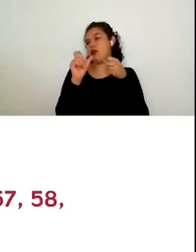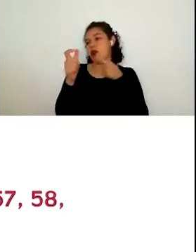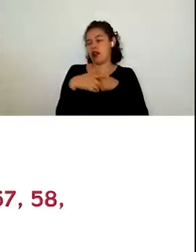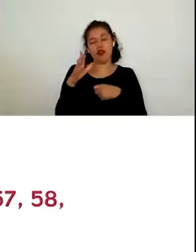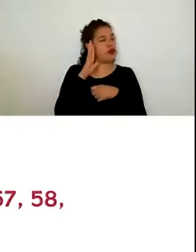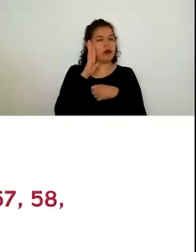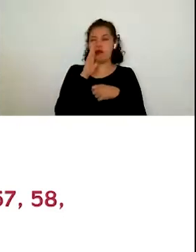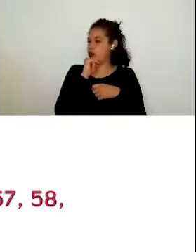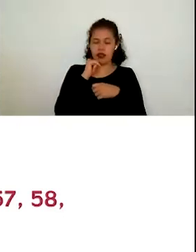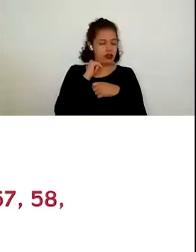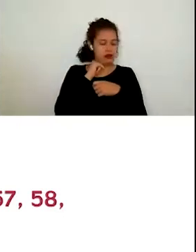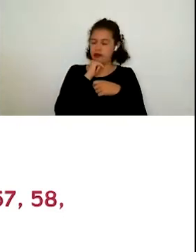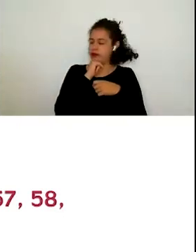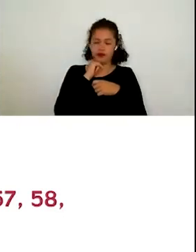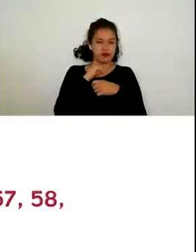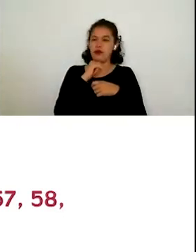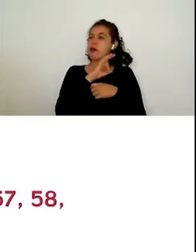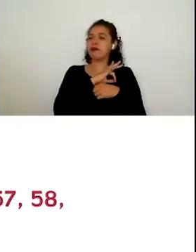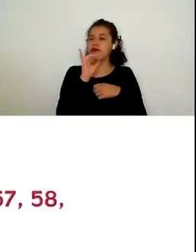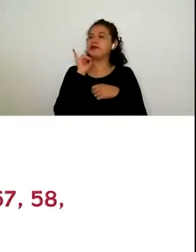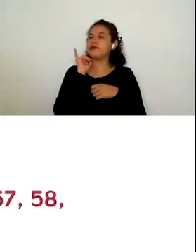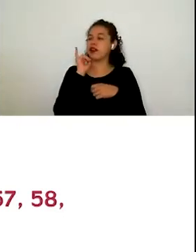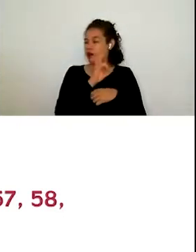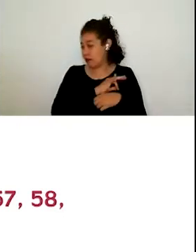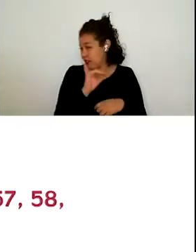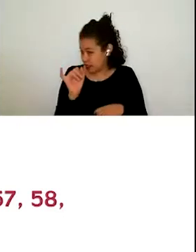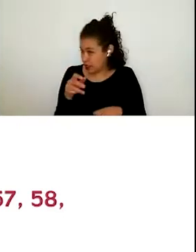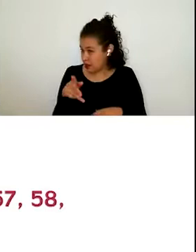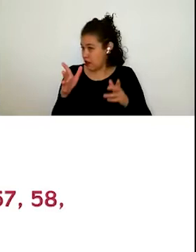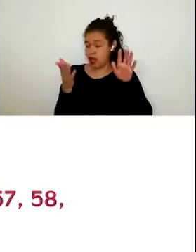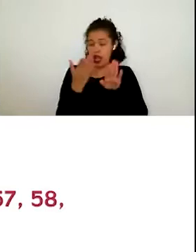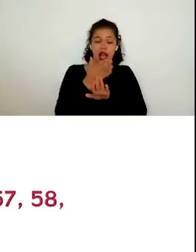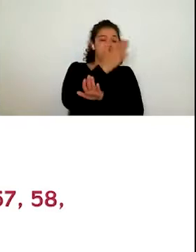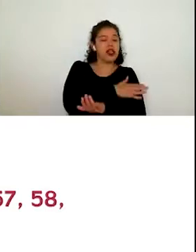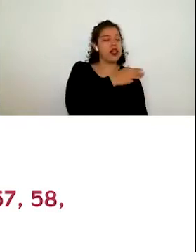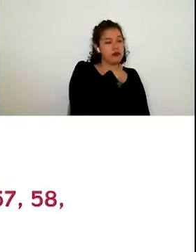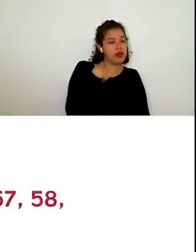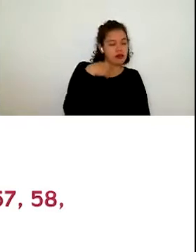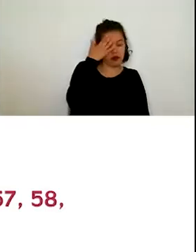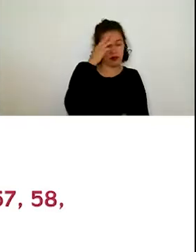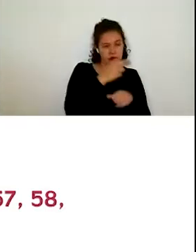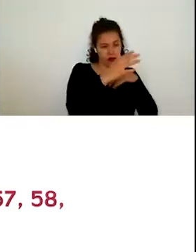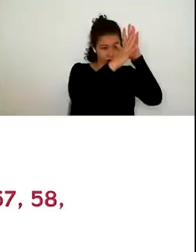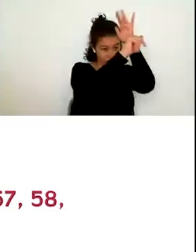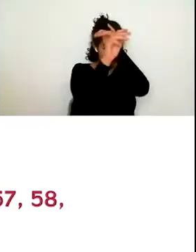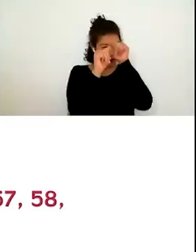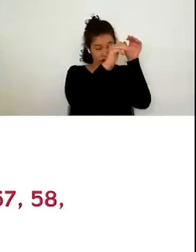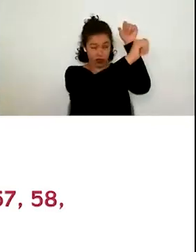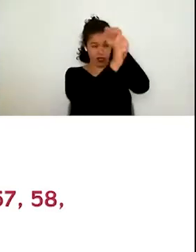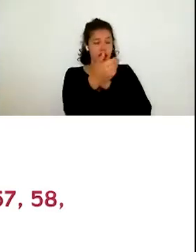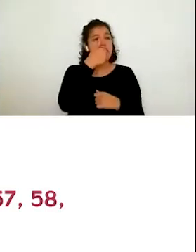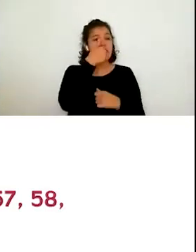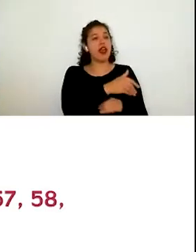a hacerlo, pero necesitan primero acordarlo los miembros del patronato y someterlo